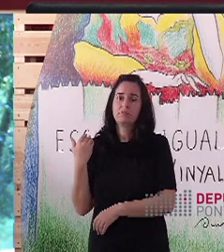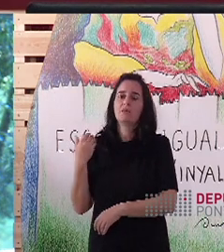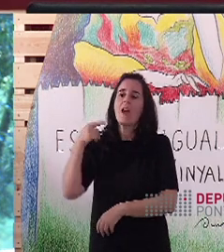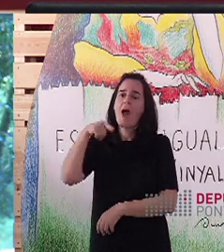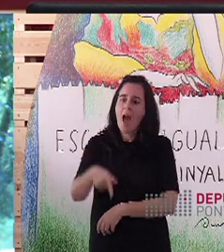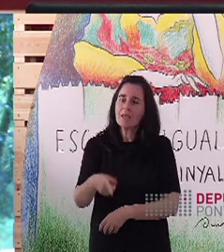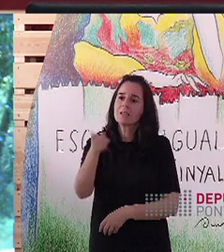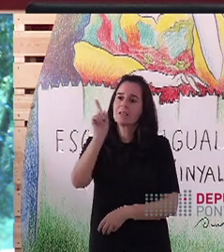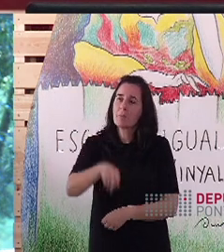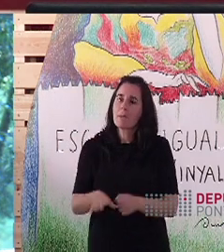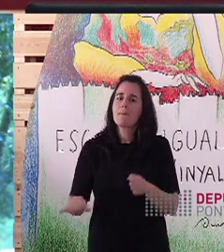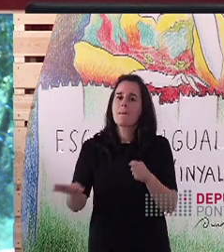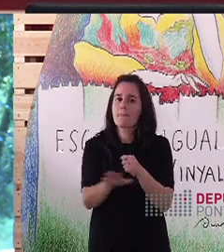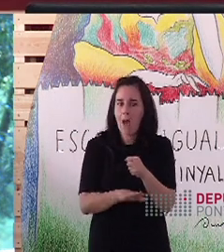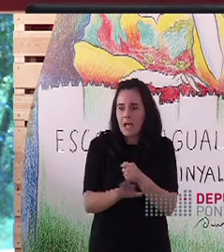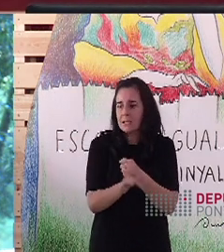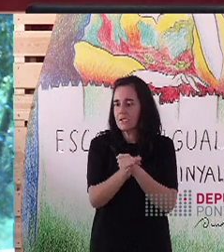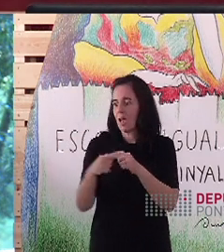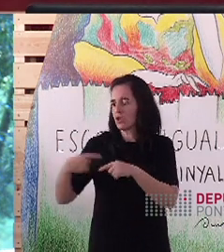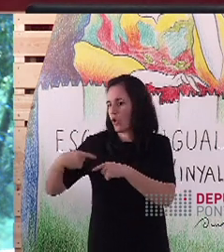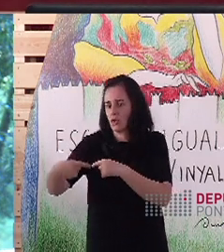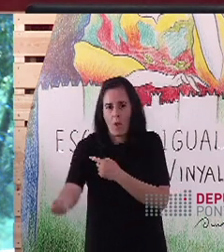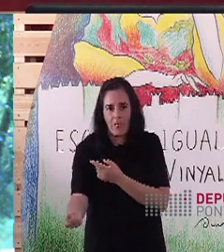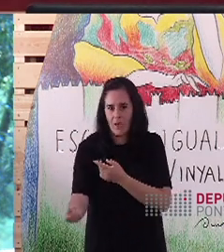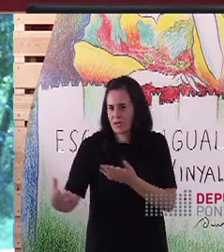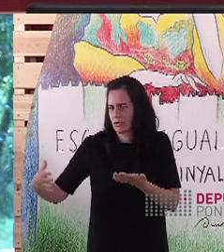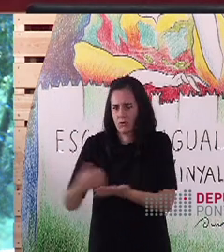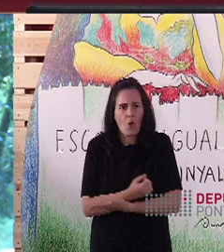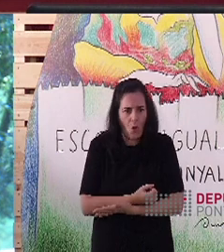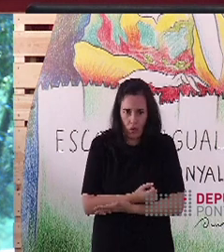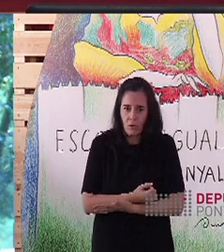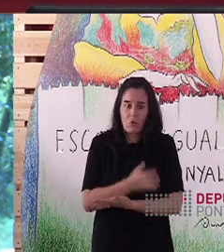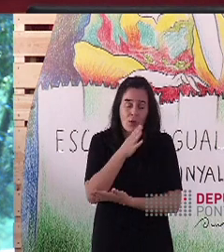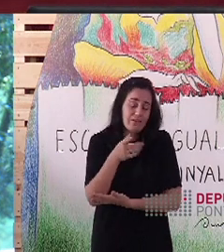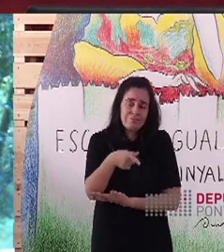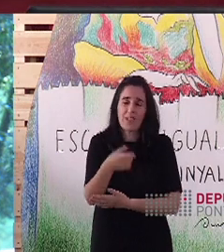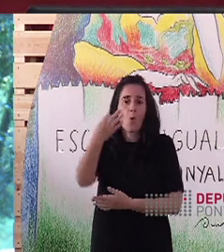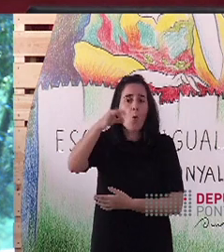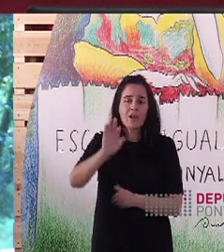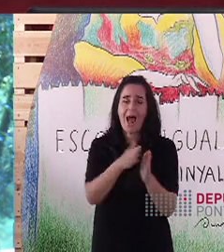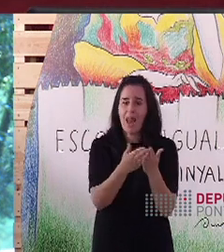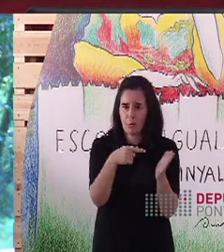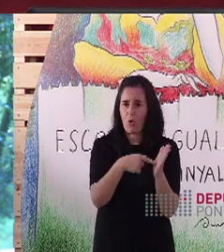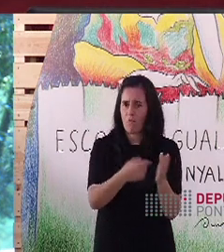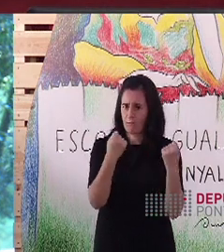los fundamentos y las consecuencias y todo, porque es prácticamente la única que tiene un libro que es teóricamente